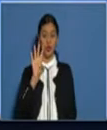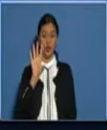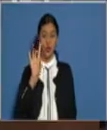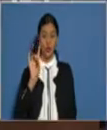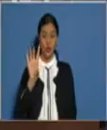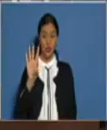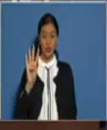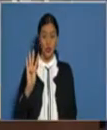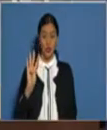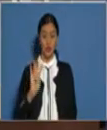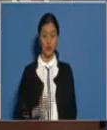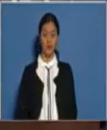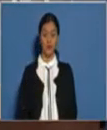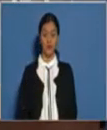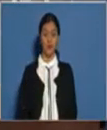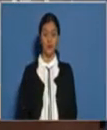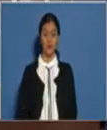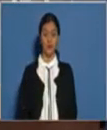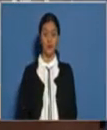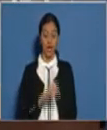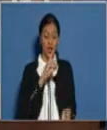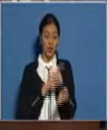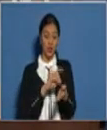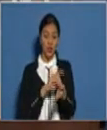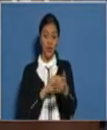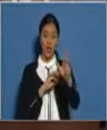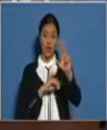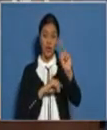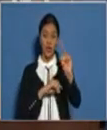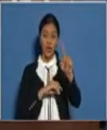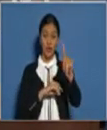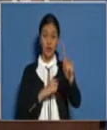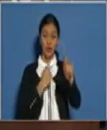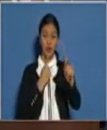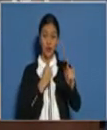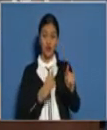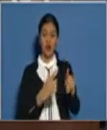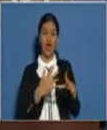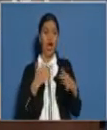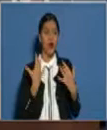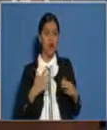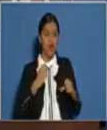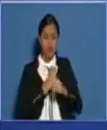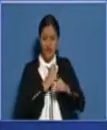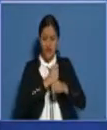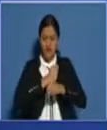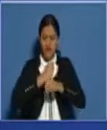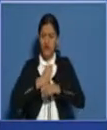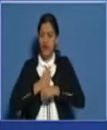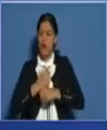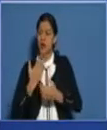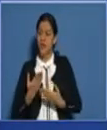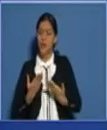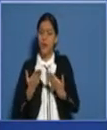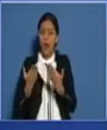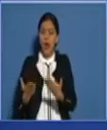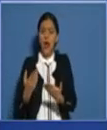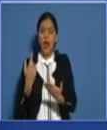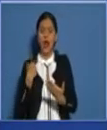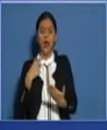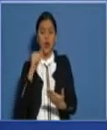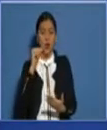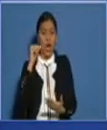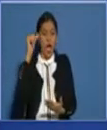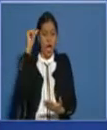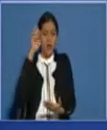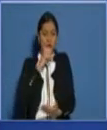2.484. La doctora Nadia Porcel manifestó que se vienen desarrollando estrategias para que los adultos mayores obtengan sus servicios con